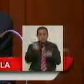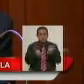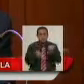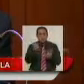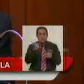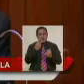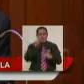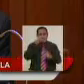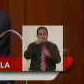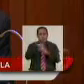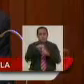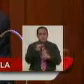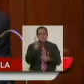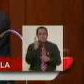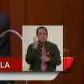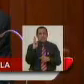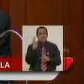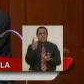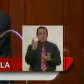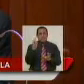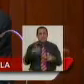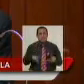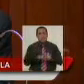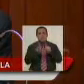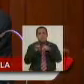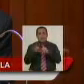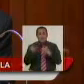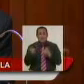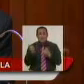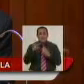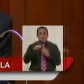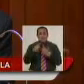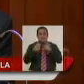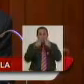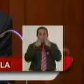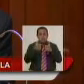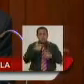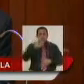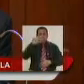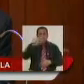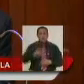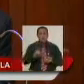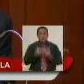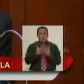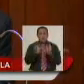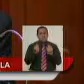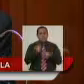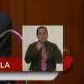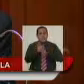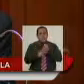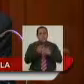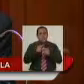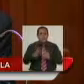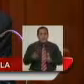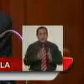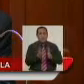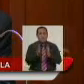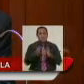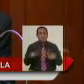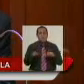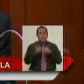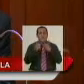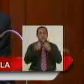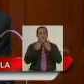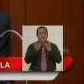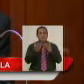prevenir y combatir el delito. En esta línea, para un control más efectivo de todas nuestras ciudades y carreteras,